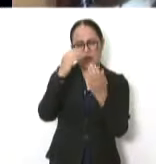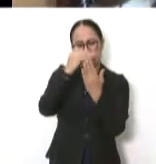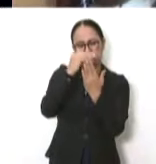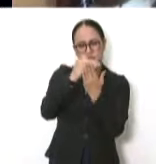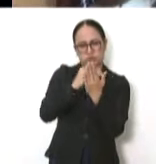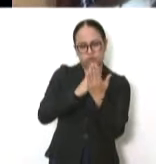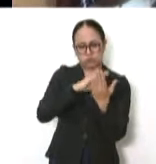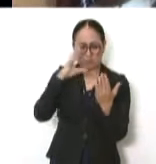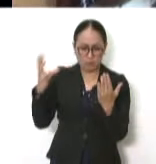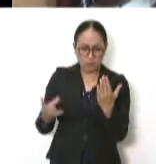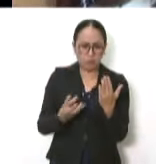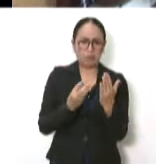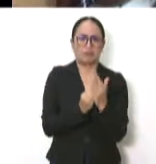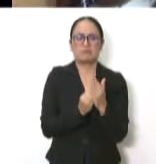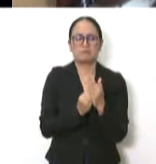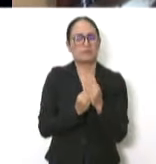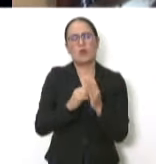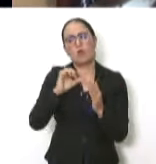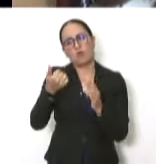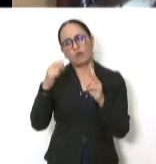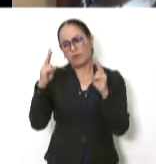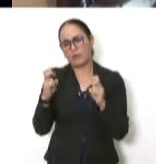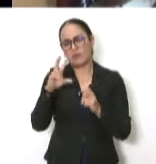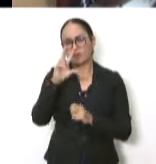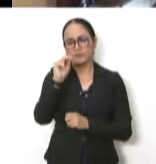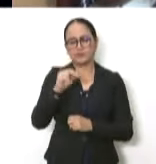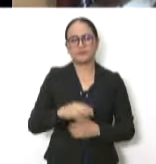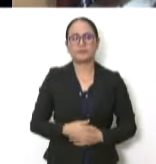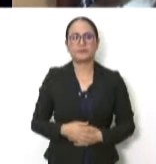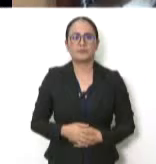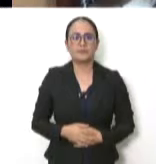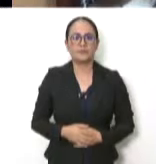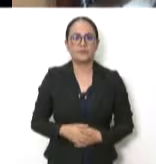hayan incluido asuntos generales. Es cuanto, comisionado.